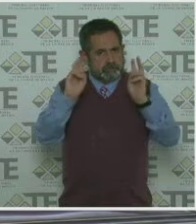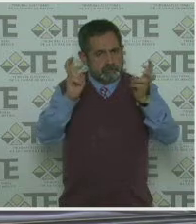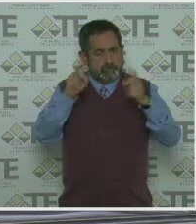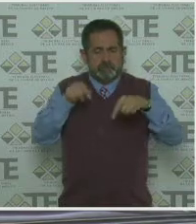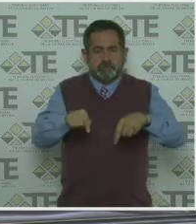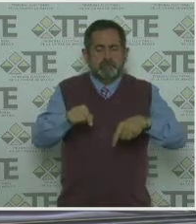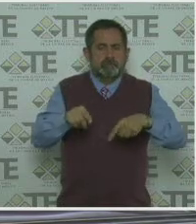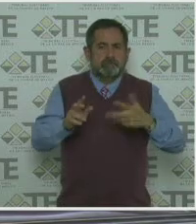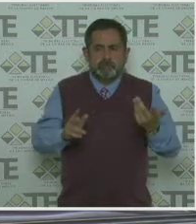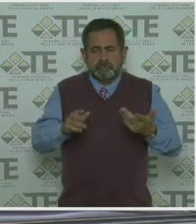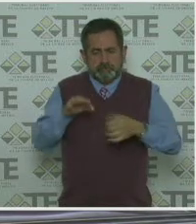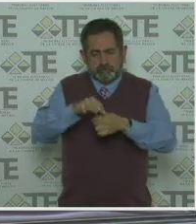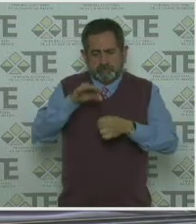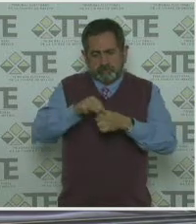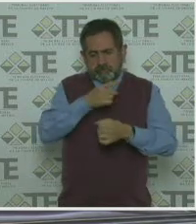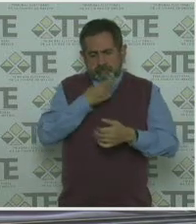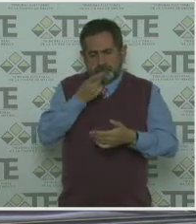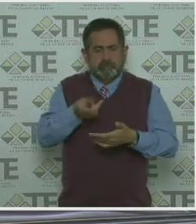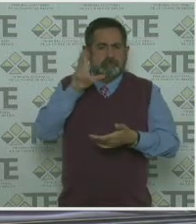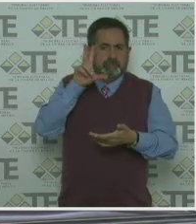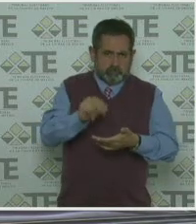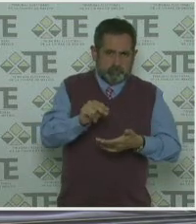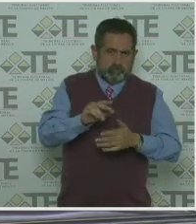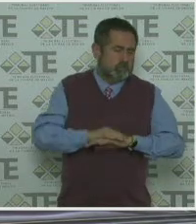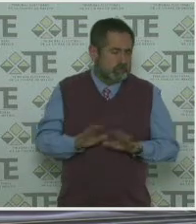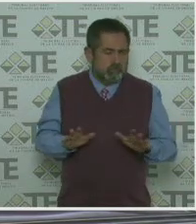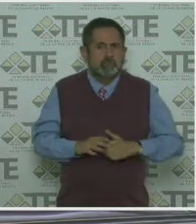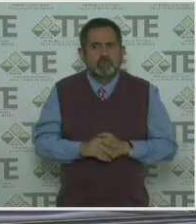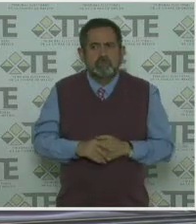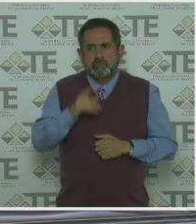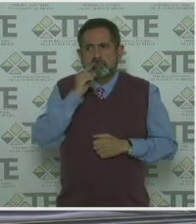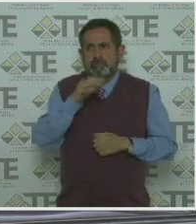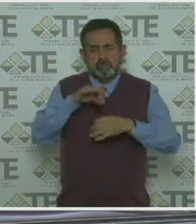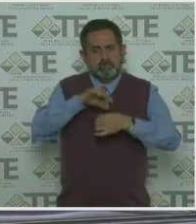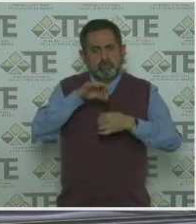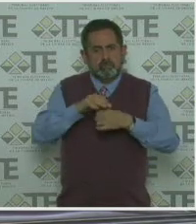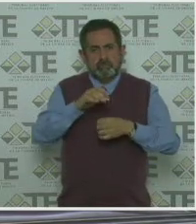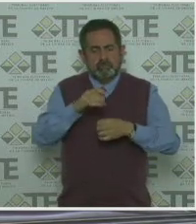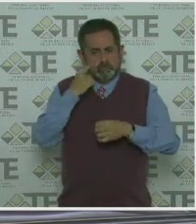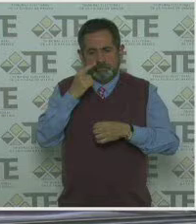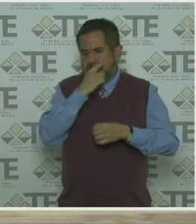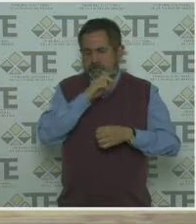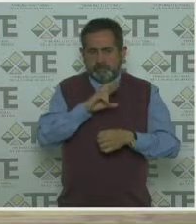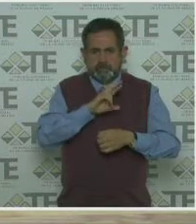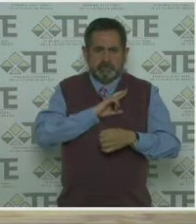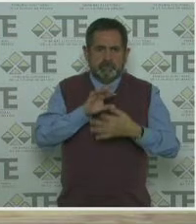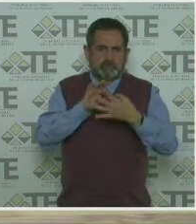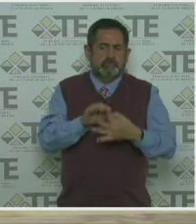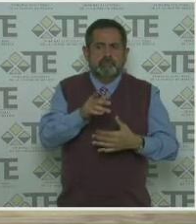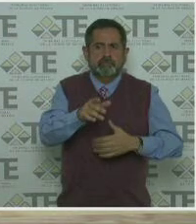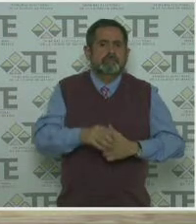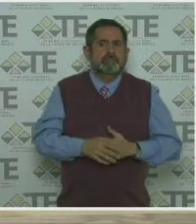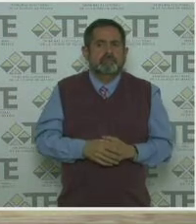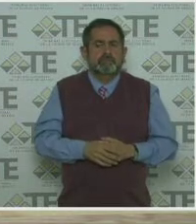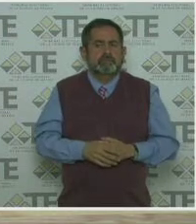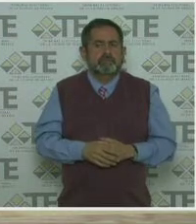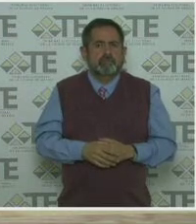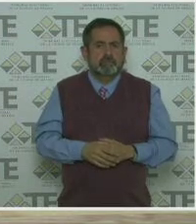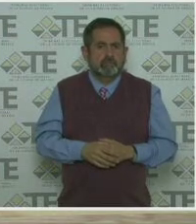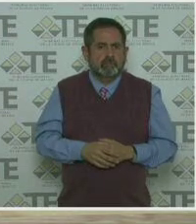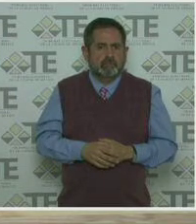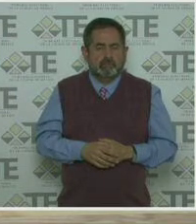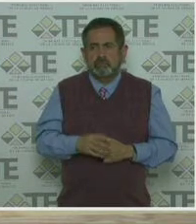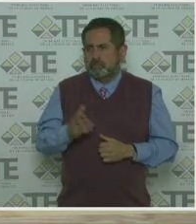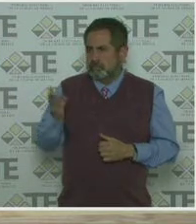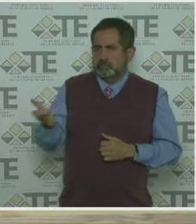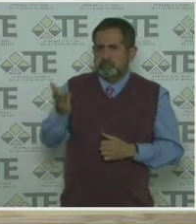tipo de asuntos, votaría en contra y emitiría el correspondiente voto particular. Gracias. Gracias, magistrada Chávez. ¿Alguien más que desea